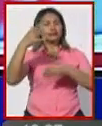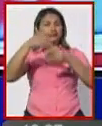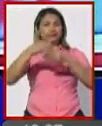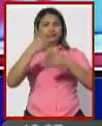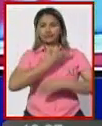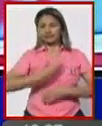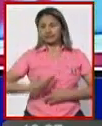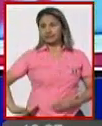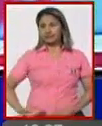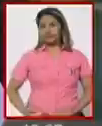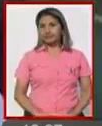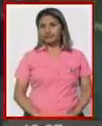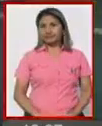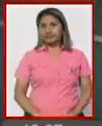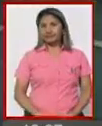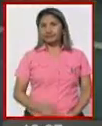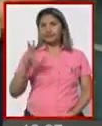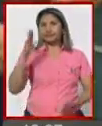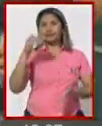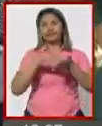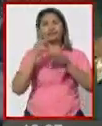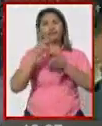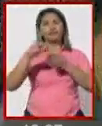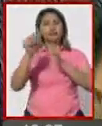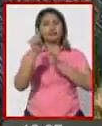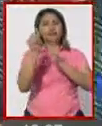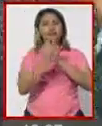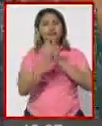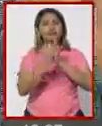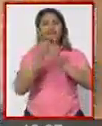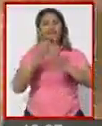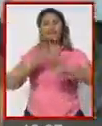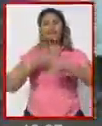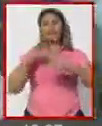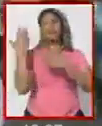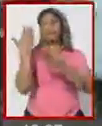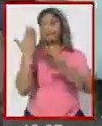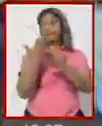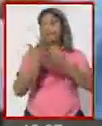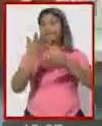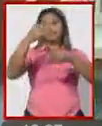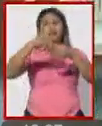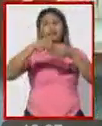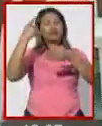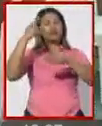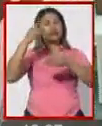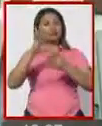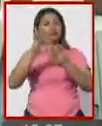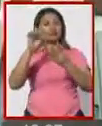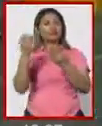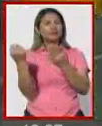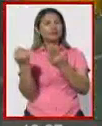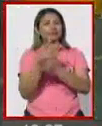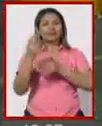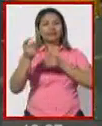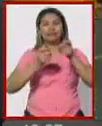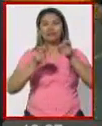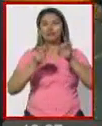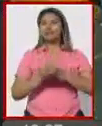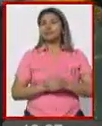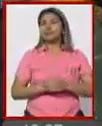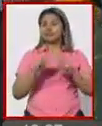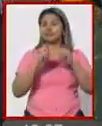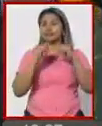la presidencia. Más de 3.000 profesionales abogados durante la jornada llegarán a las ánforas para votar y elegir a su nueva directiva de este